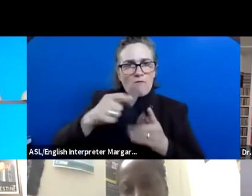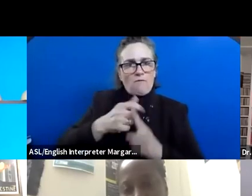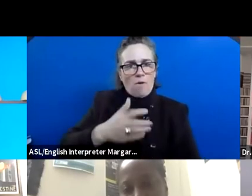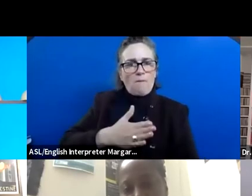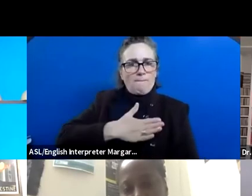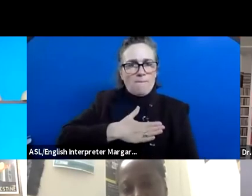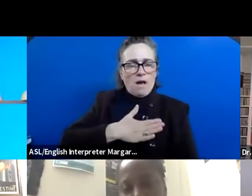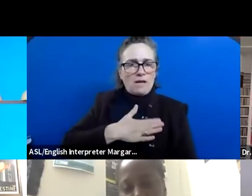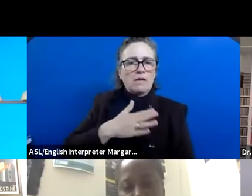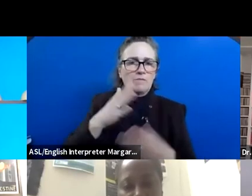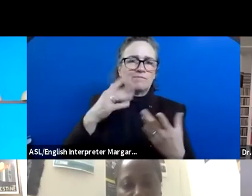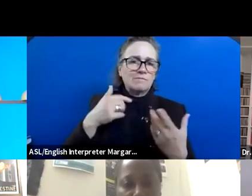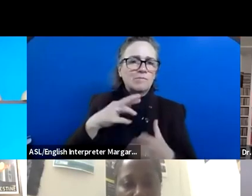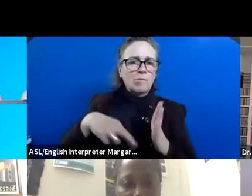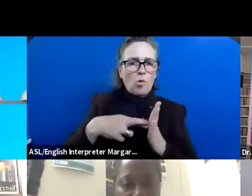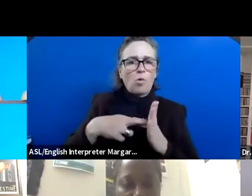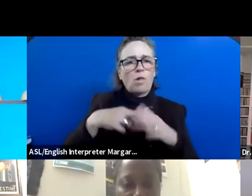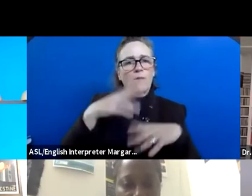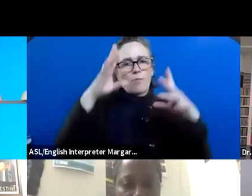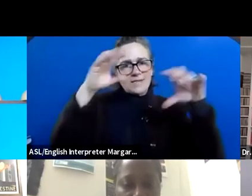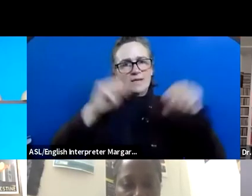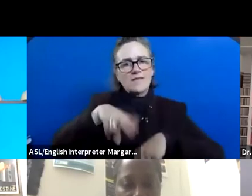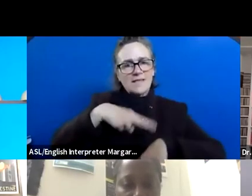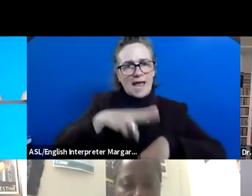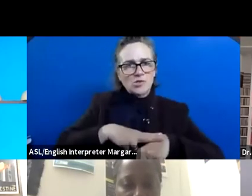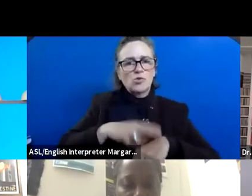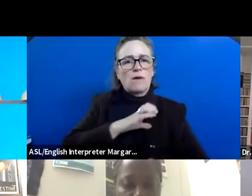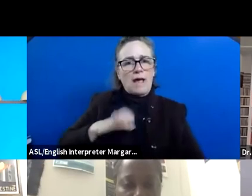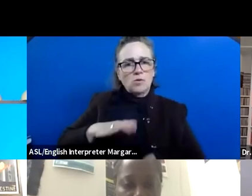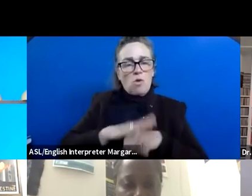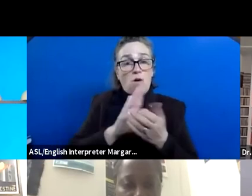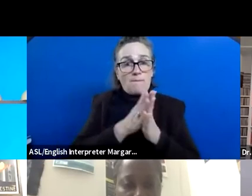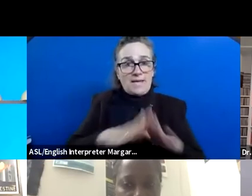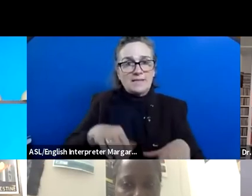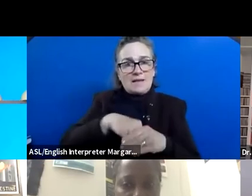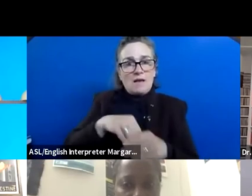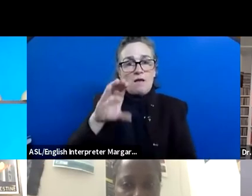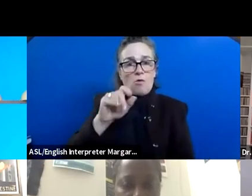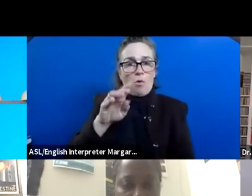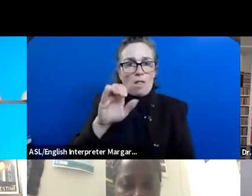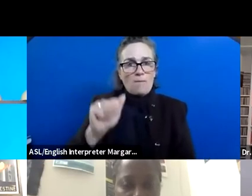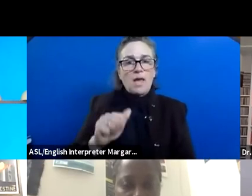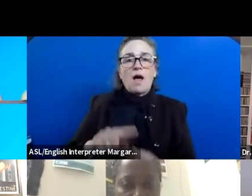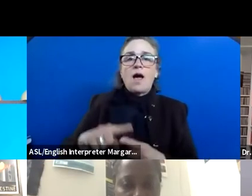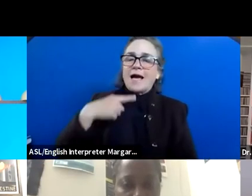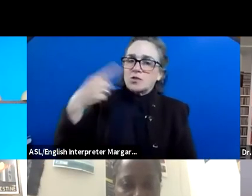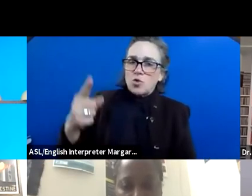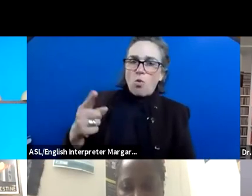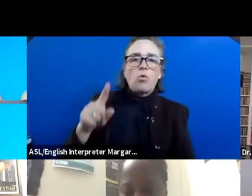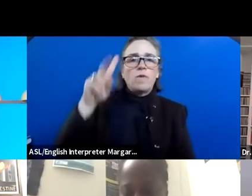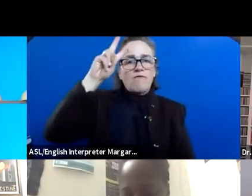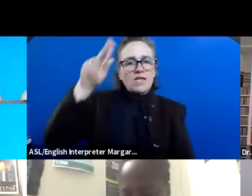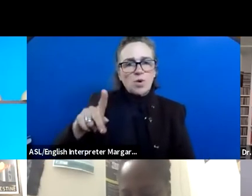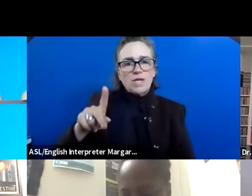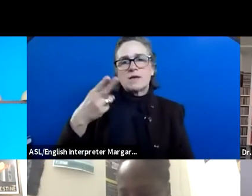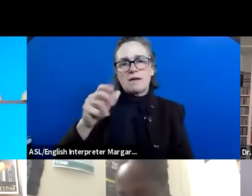Colombia. Y primero que le decía era que ella no llegó sola allá, ella llegó porque otras mujeres negras hicieron el